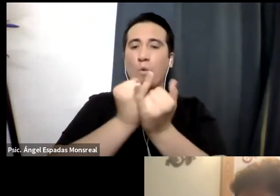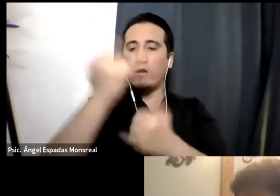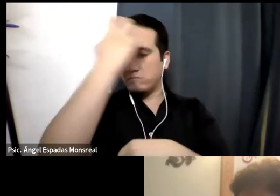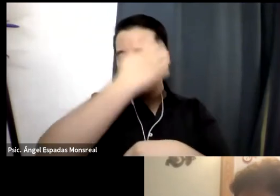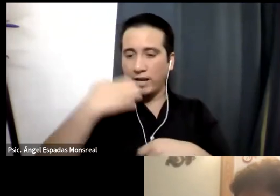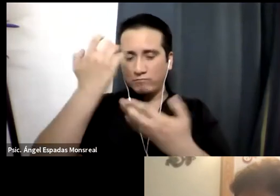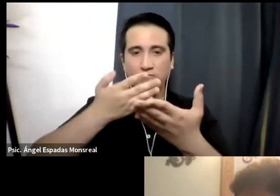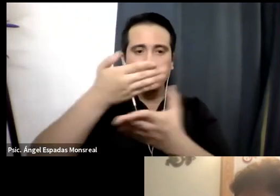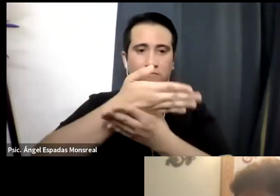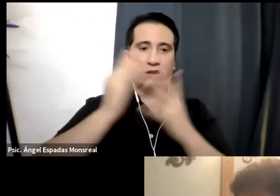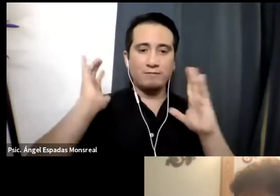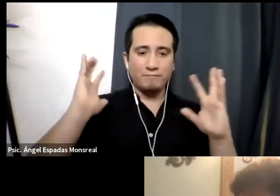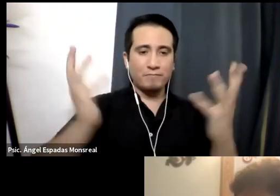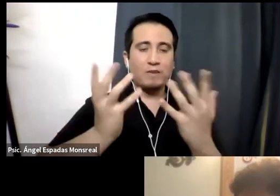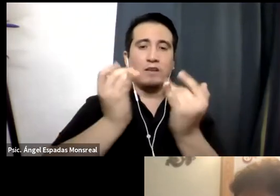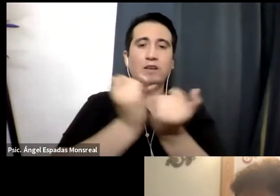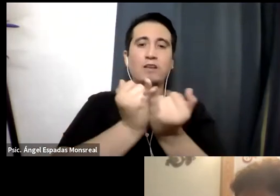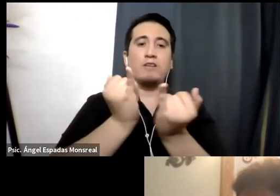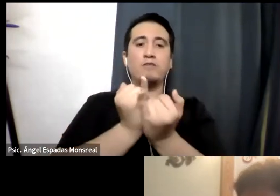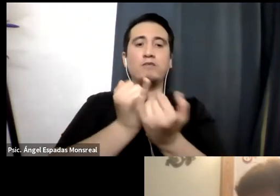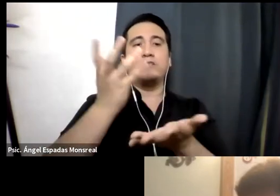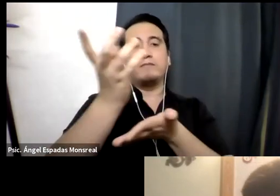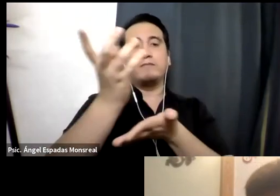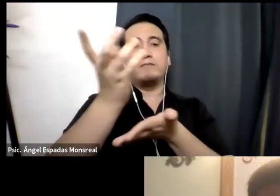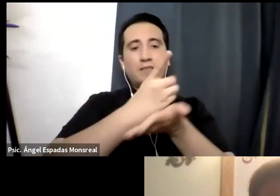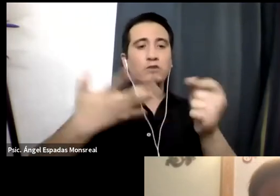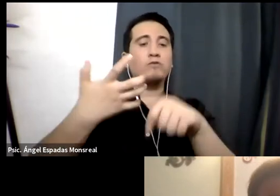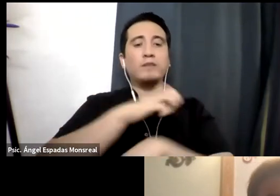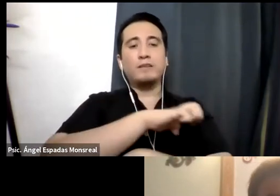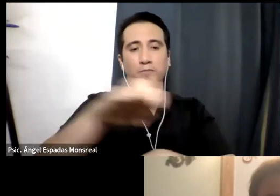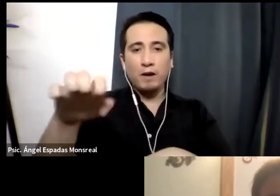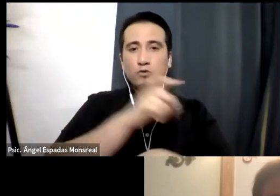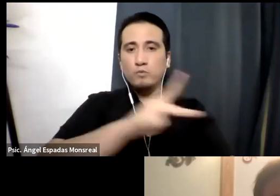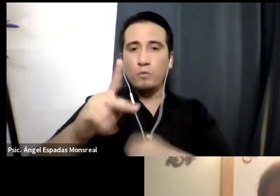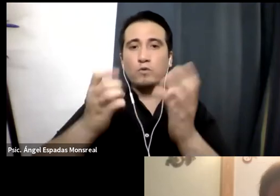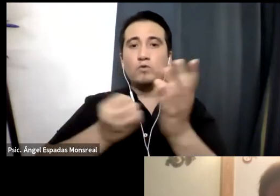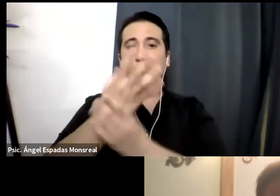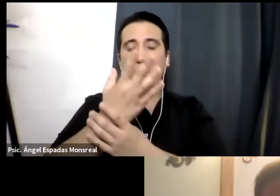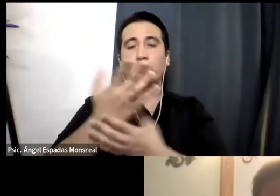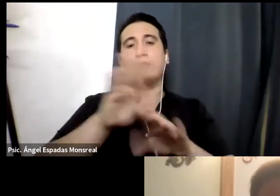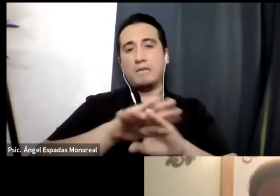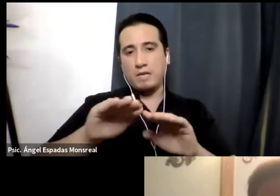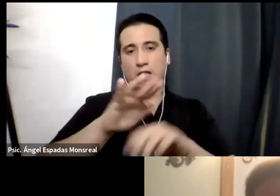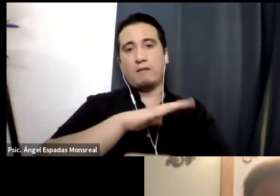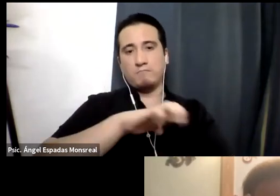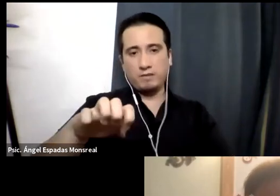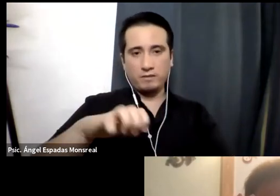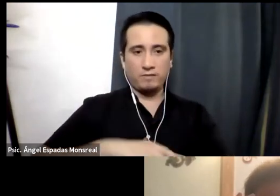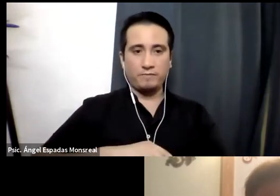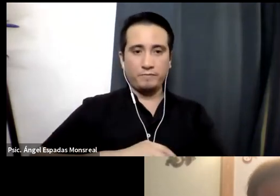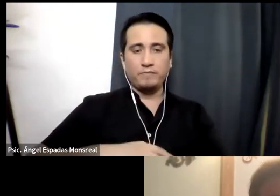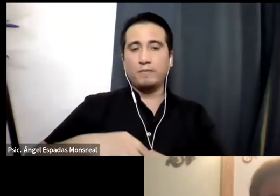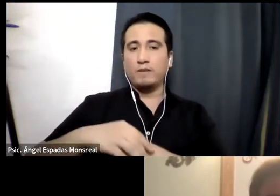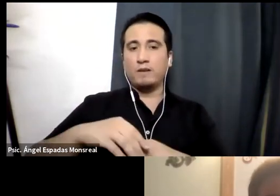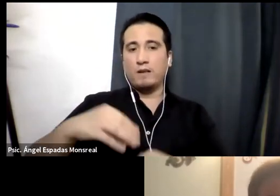el entorno físico y asesoría sobre el diseño de espacios públicos nuevos y existentes. Esto ha implicado trabajar